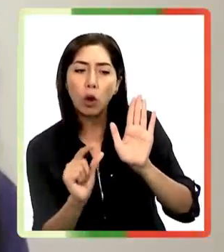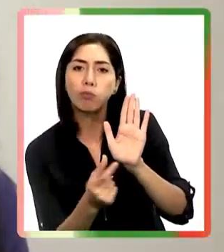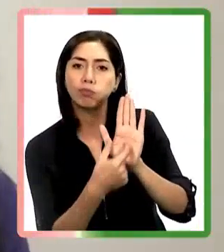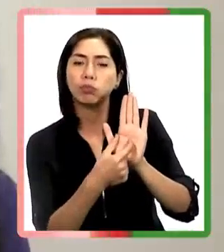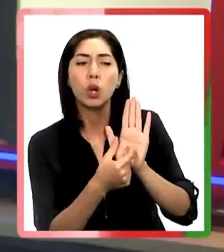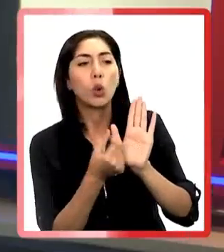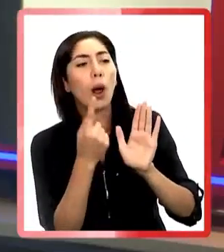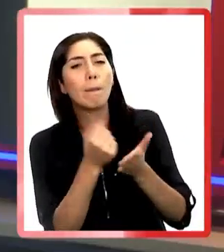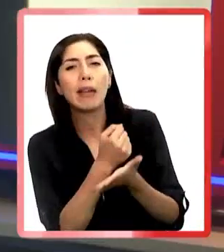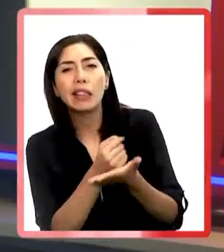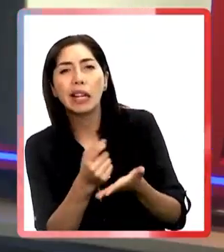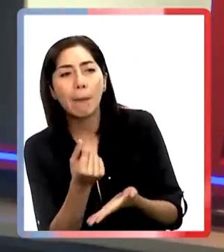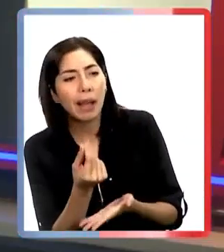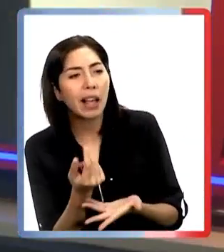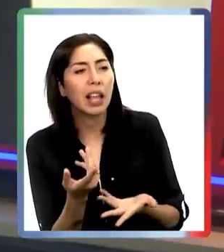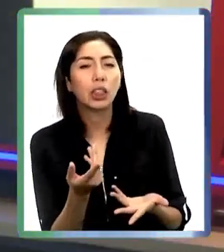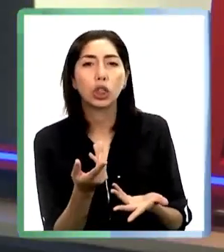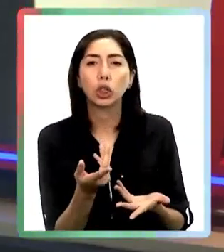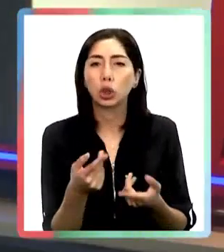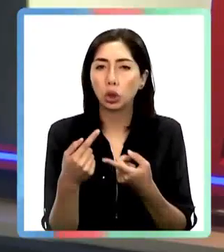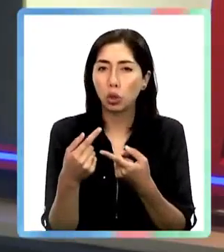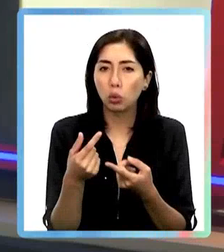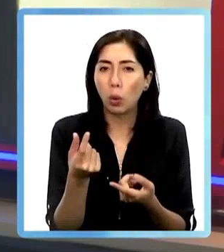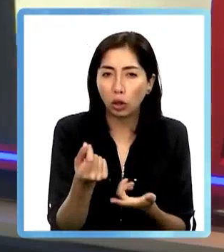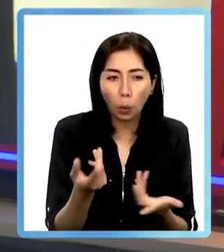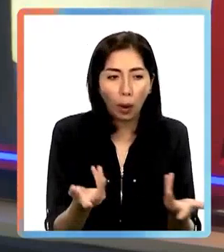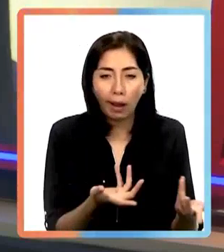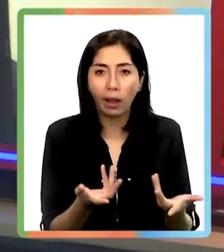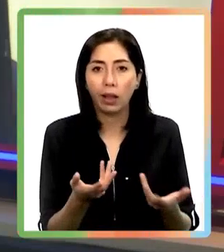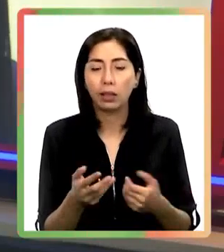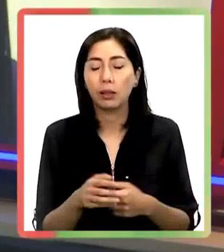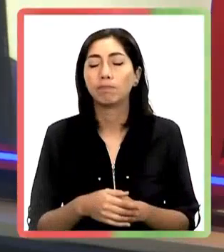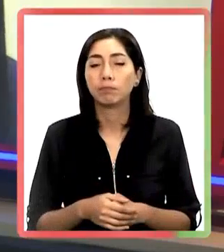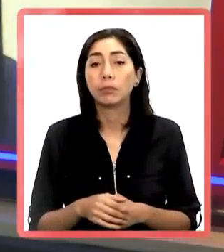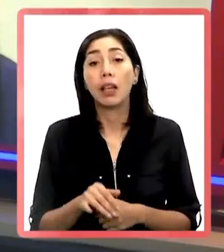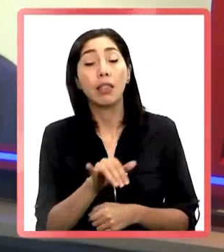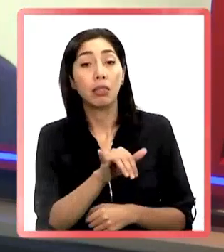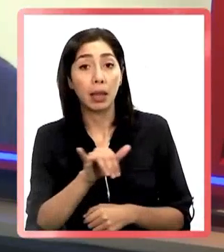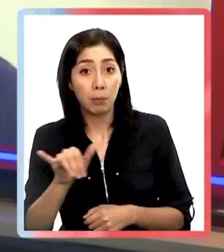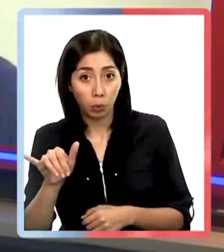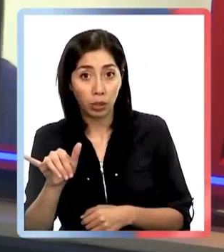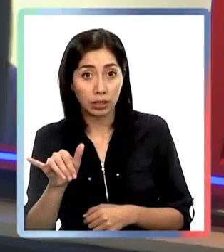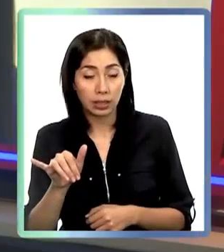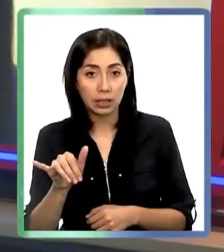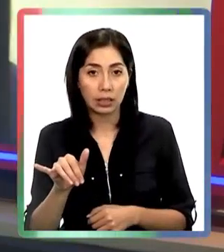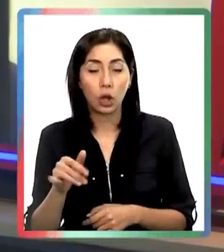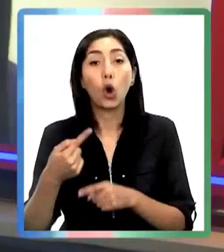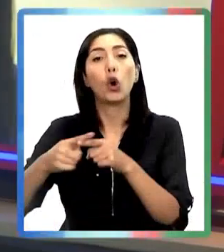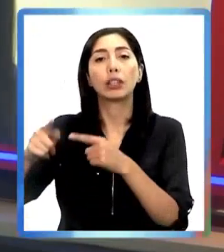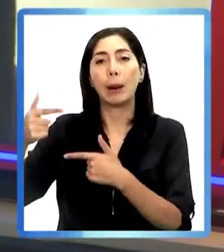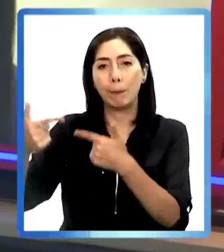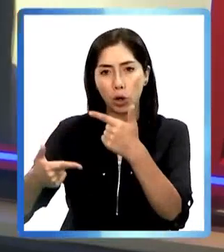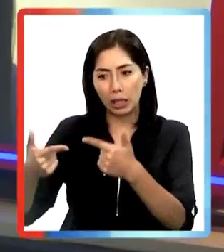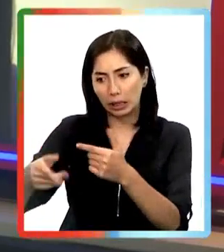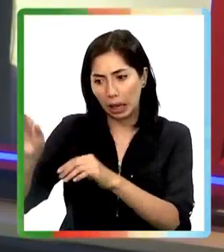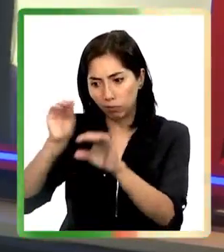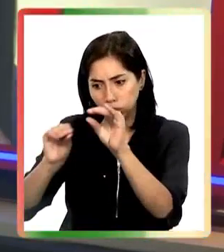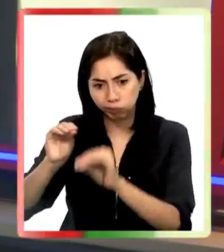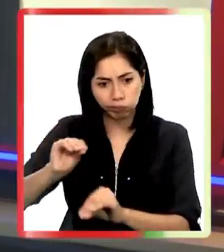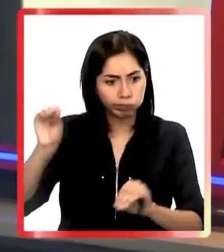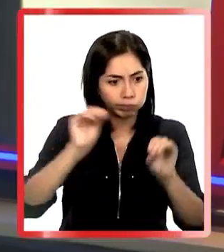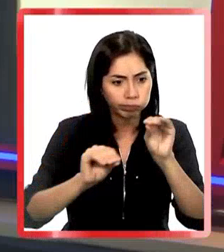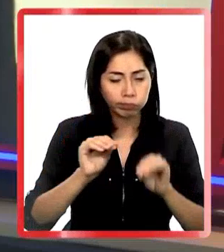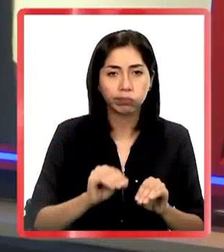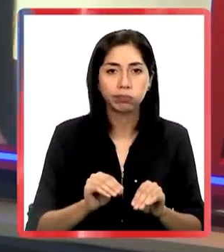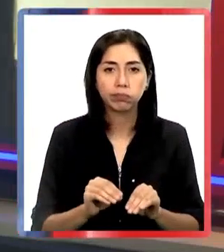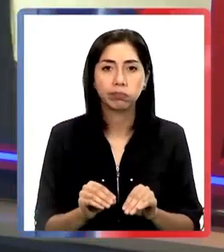qué medicamentos son, cuántos son en Chile, y posteriormente ir generando ya otras políticas, no solamente un fondo como